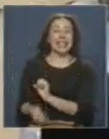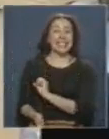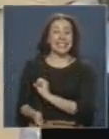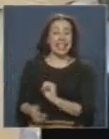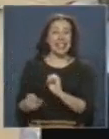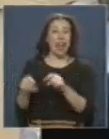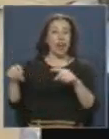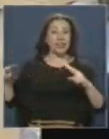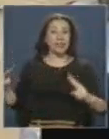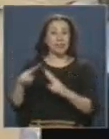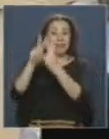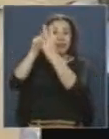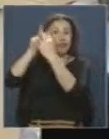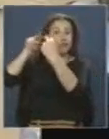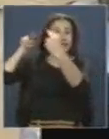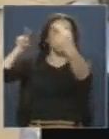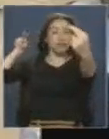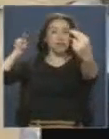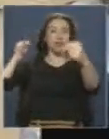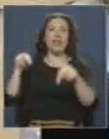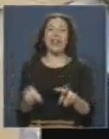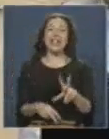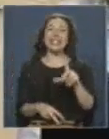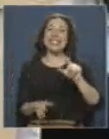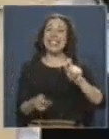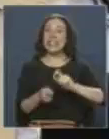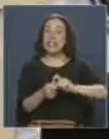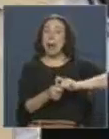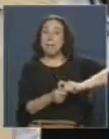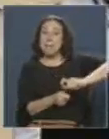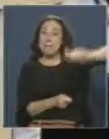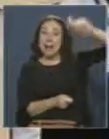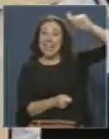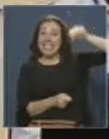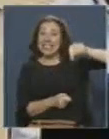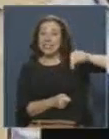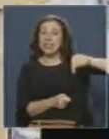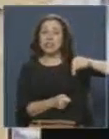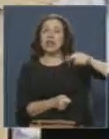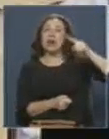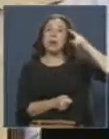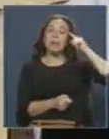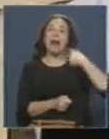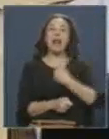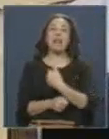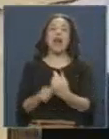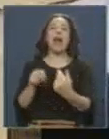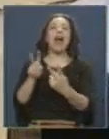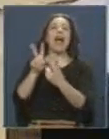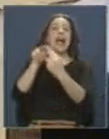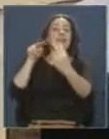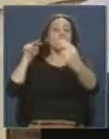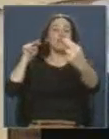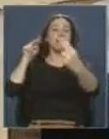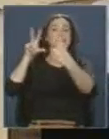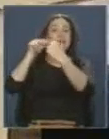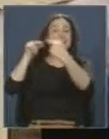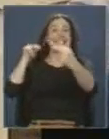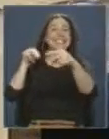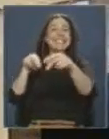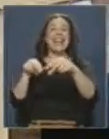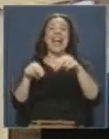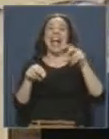de más de 70 metros de altura que son para transportar energía renovable no convencional y avanzar en el cambio de